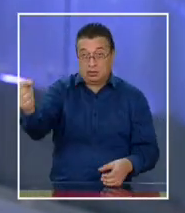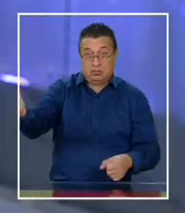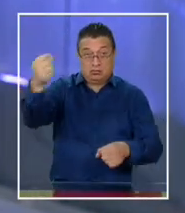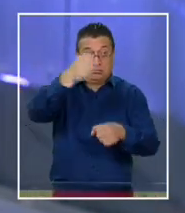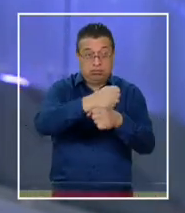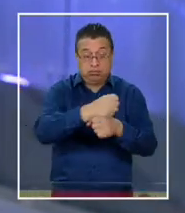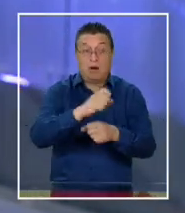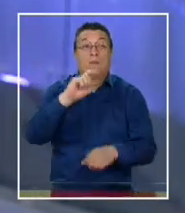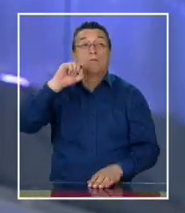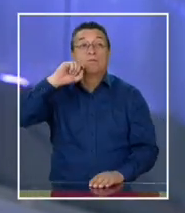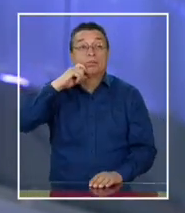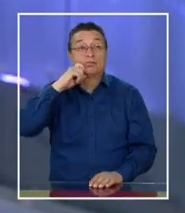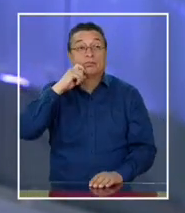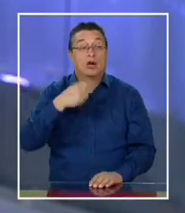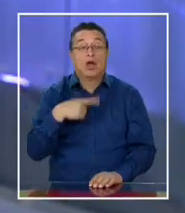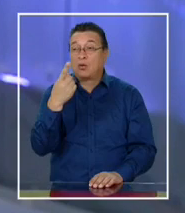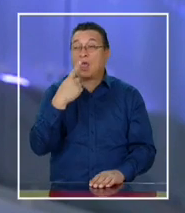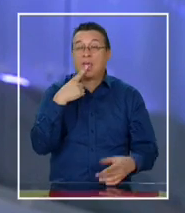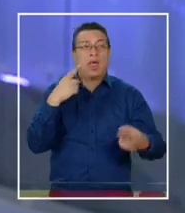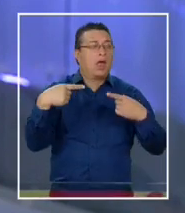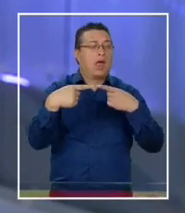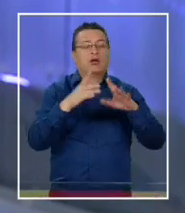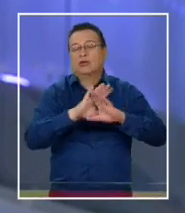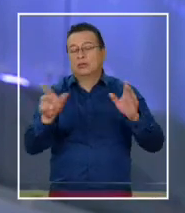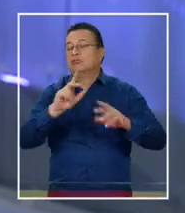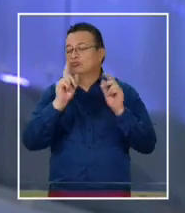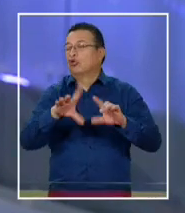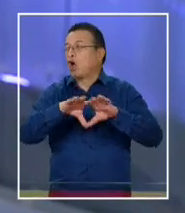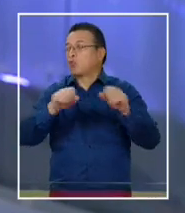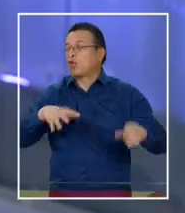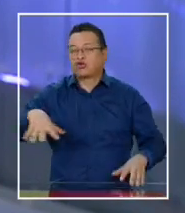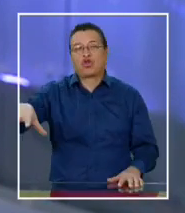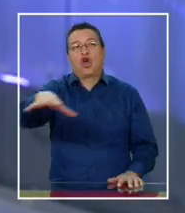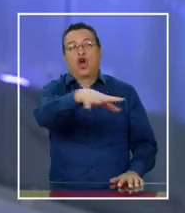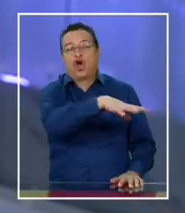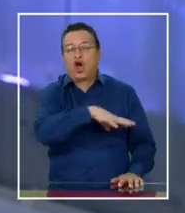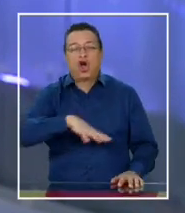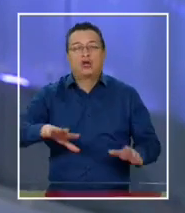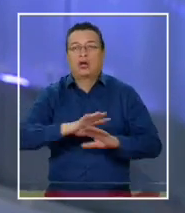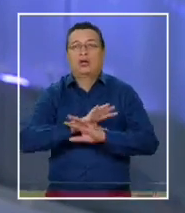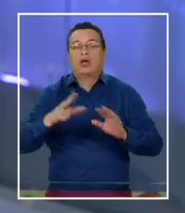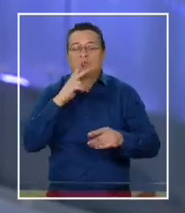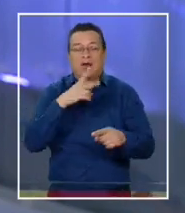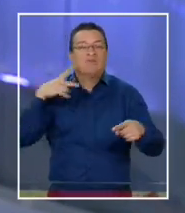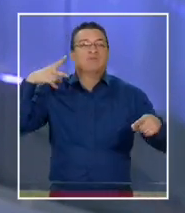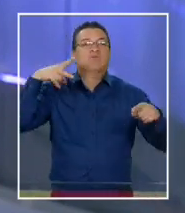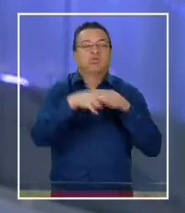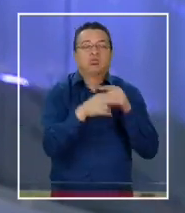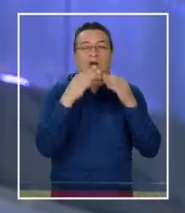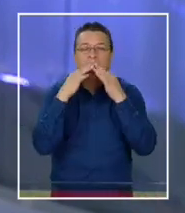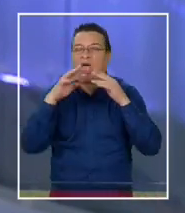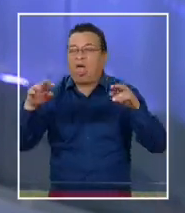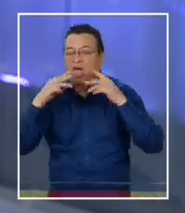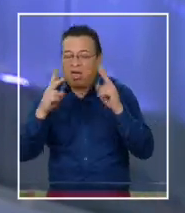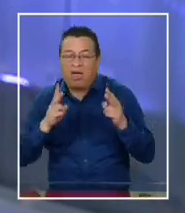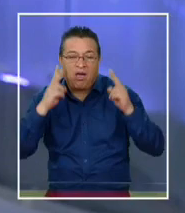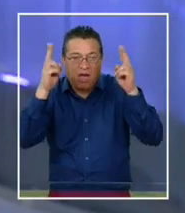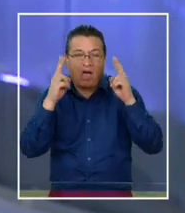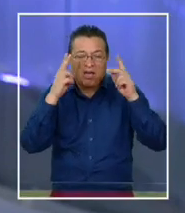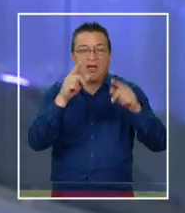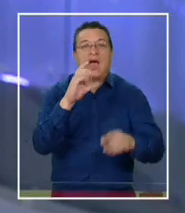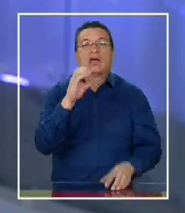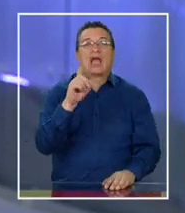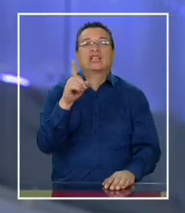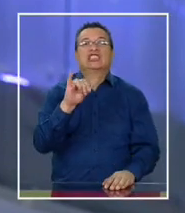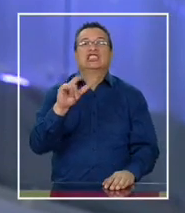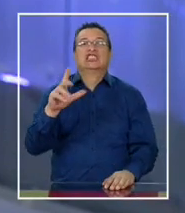cancillería sea indiscutible indiscutible es tapar de una vez toda esta dinámica de las polémica en torno a